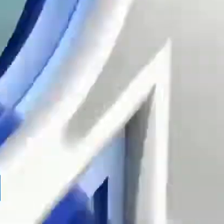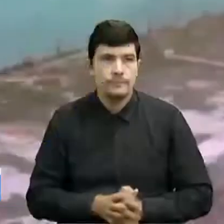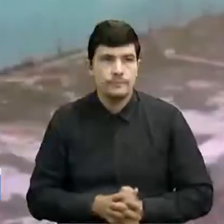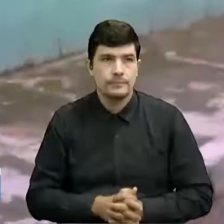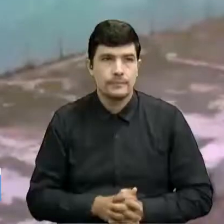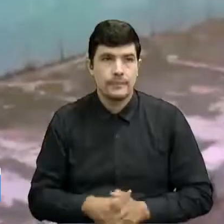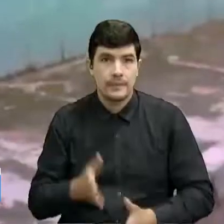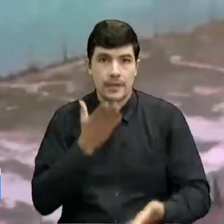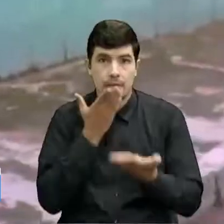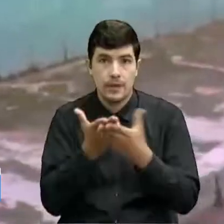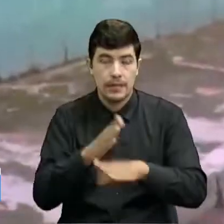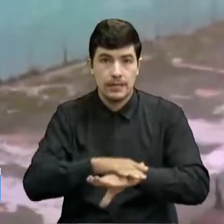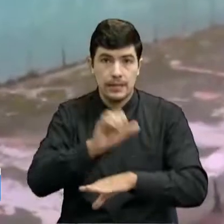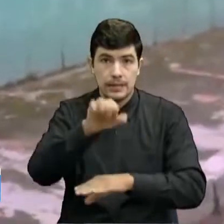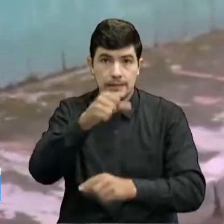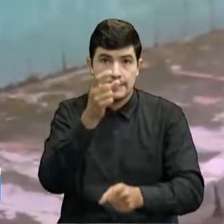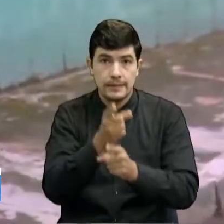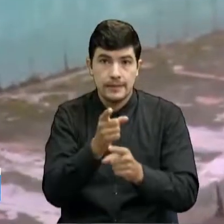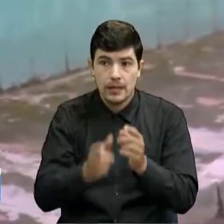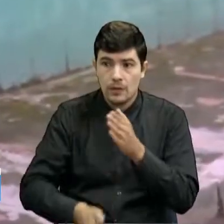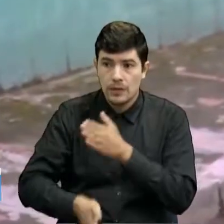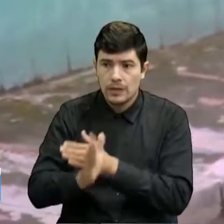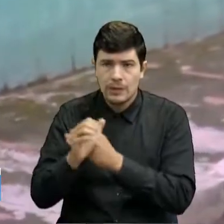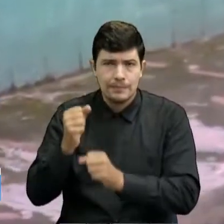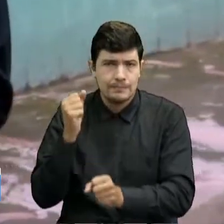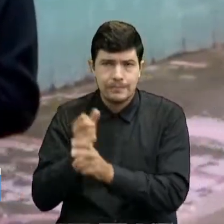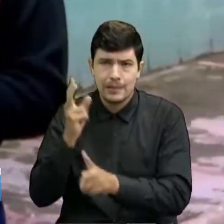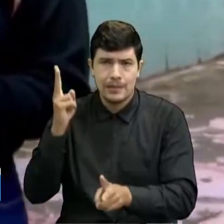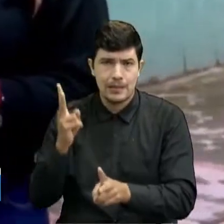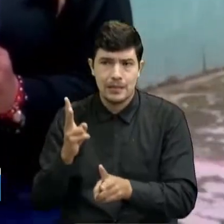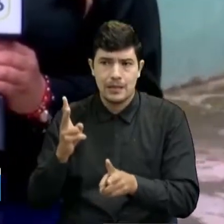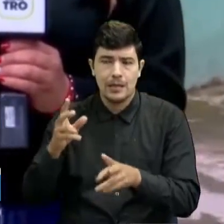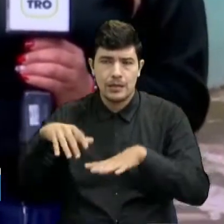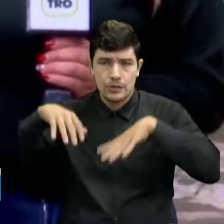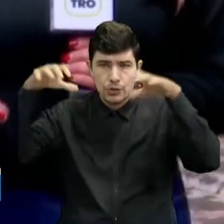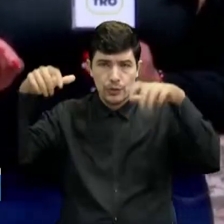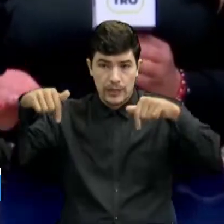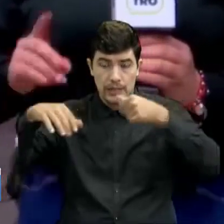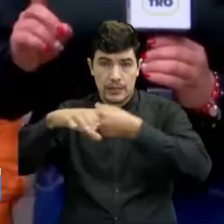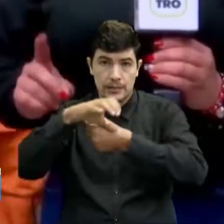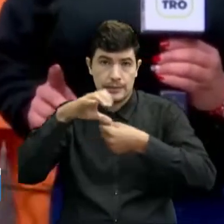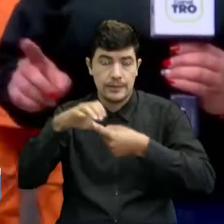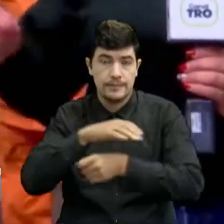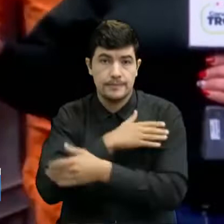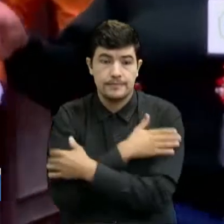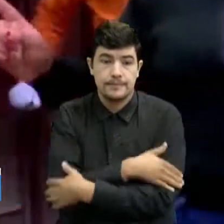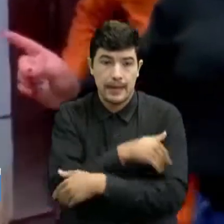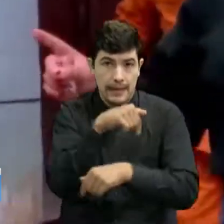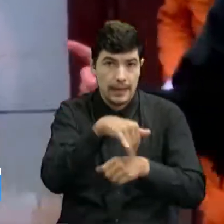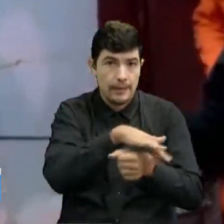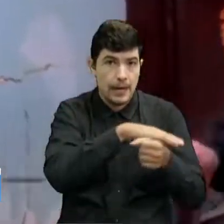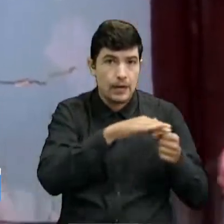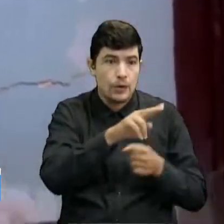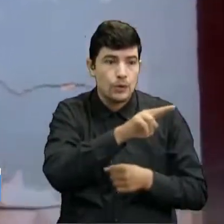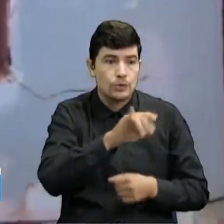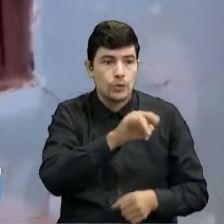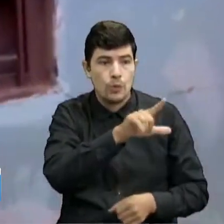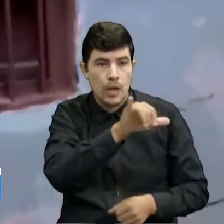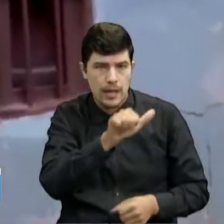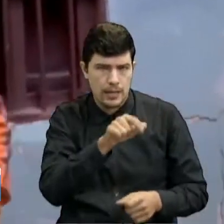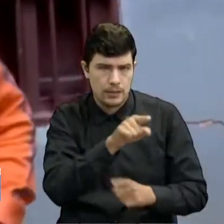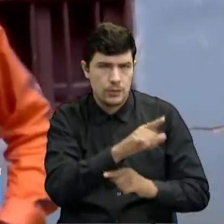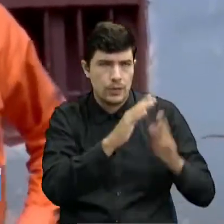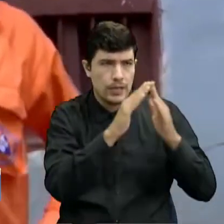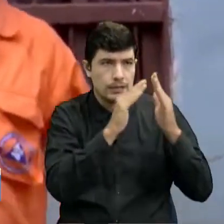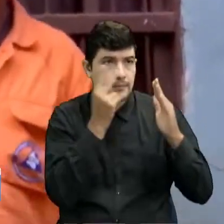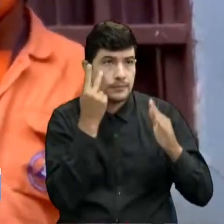Gracias, buenas tardes. Así es, continúa el riesgo por las lluvias en la ciudad de Pamplona. Hoy estoy en el barrio del Zulia, en donde hay viviendas como la